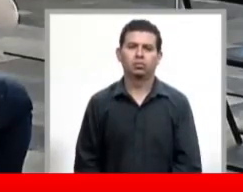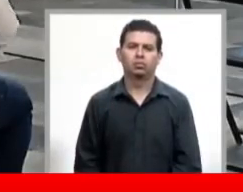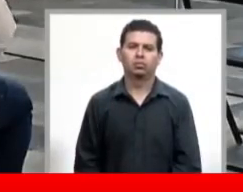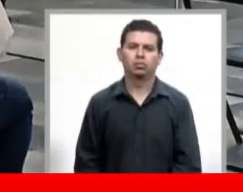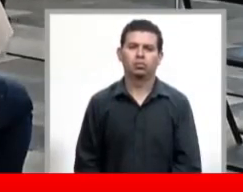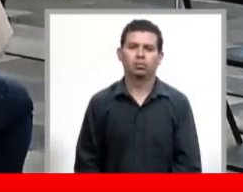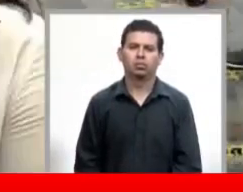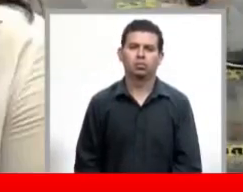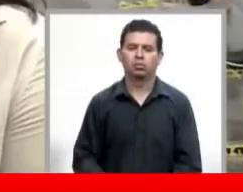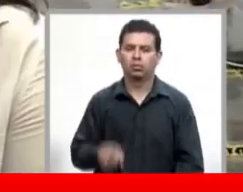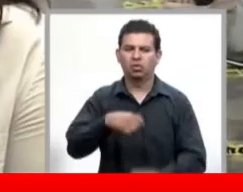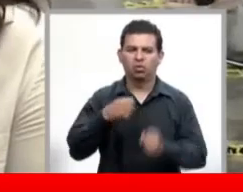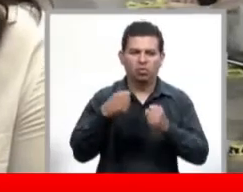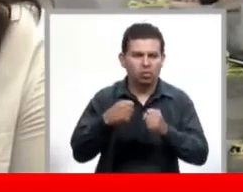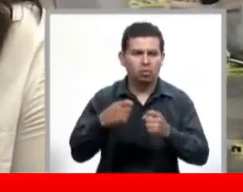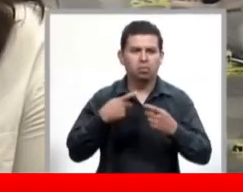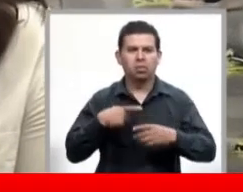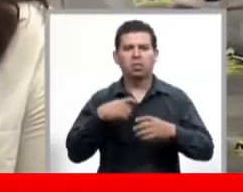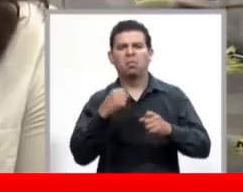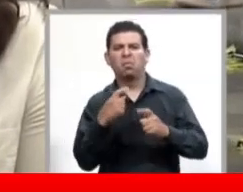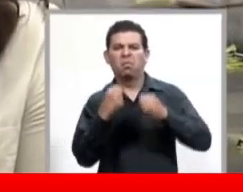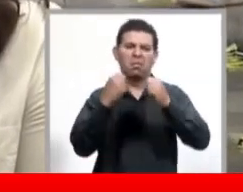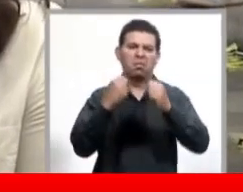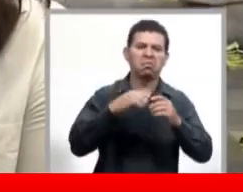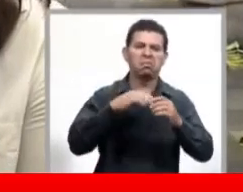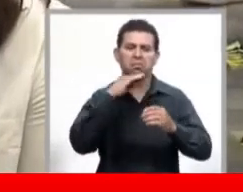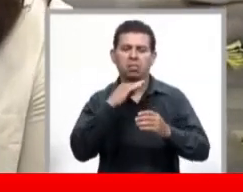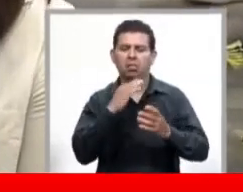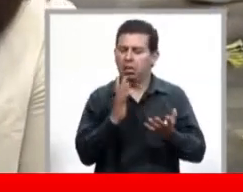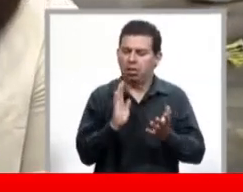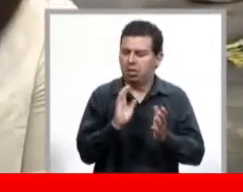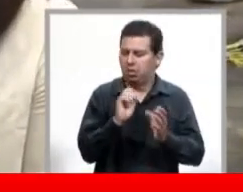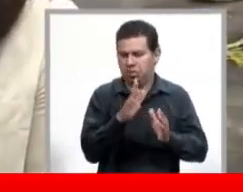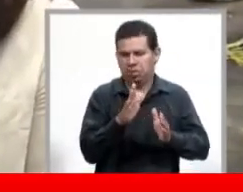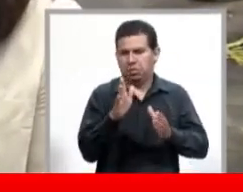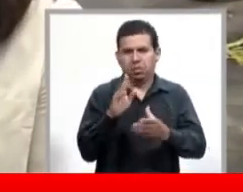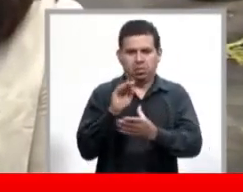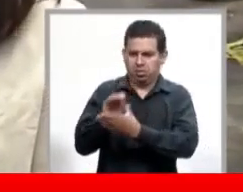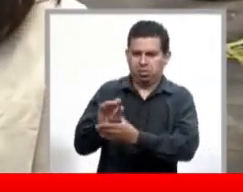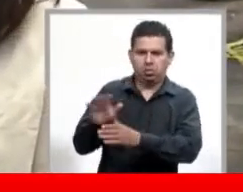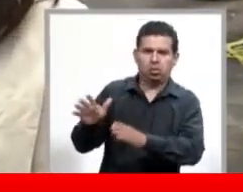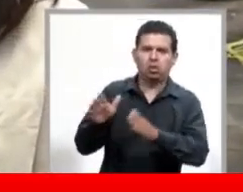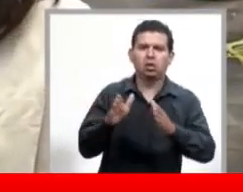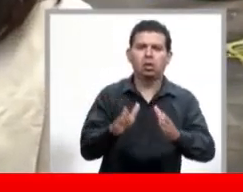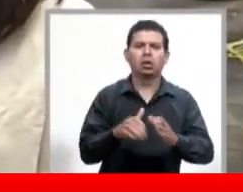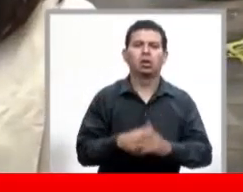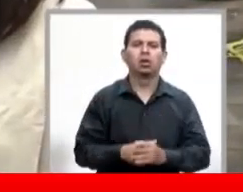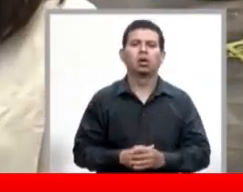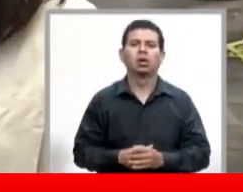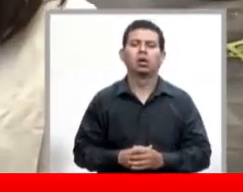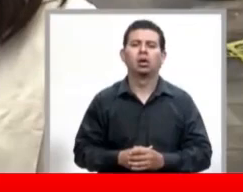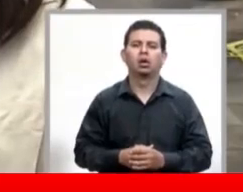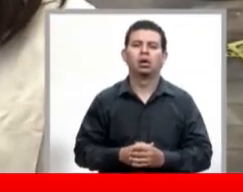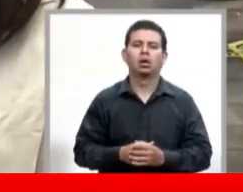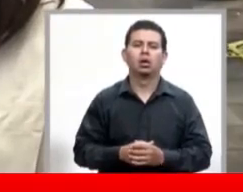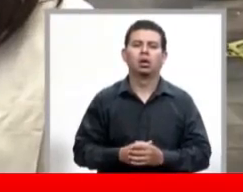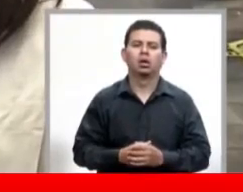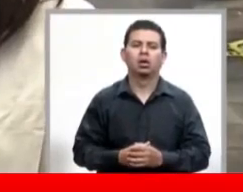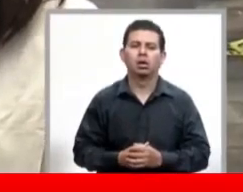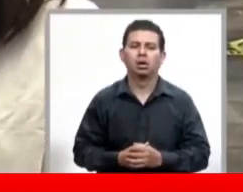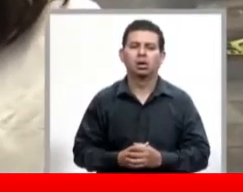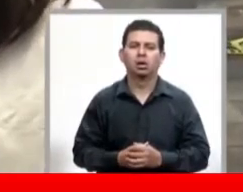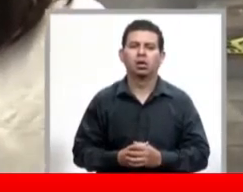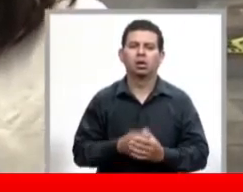esta resistencia que tiene la gente con lo que es el COVID, la incertidumbre que tiene la gente sobre sus negocios,